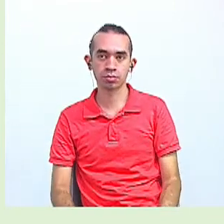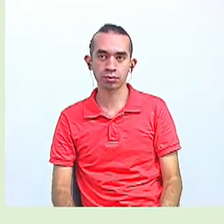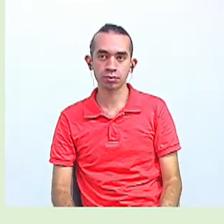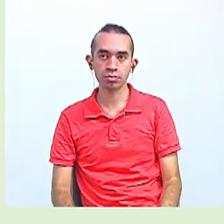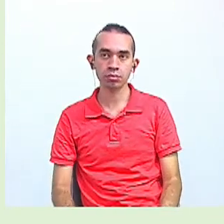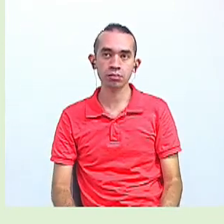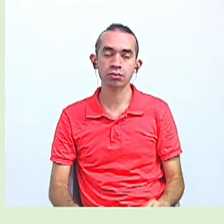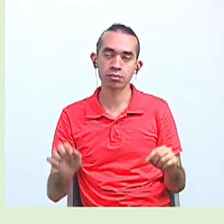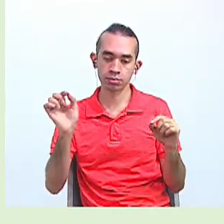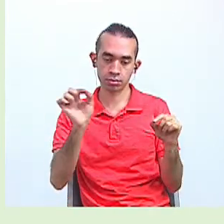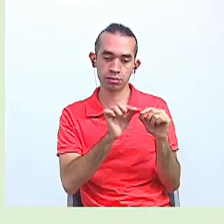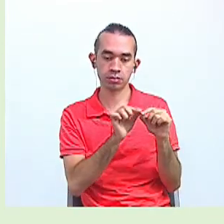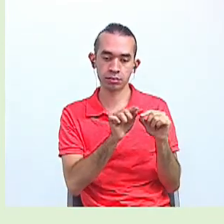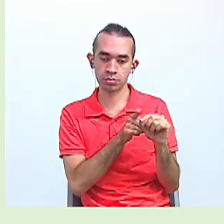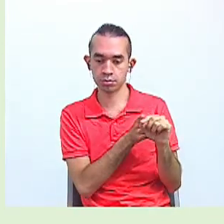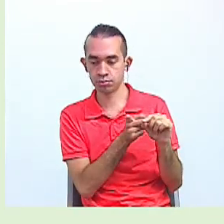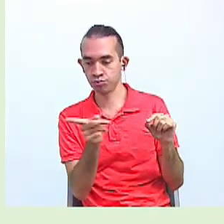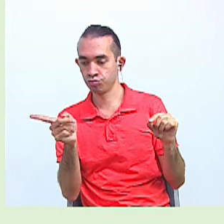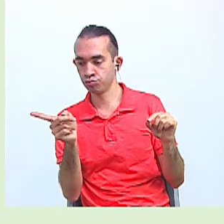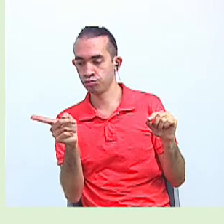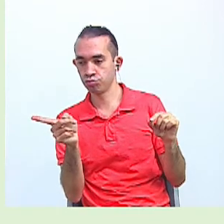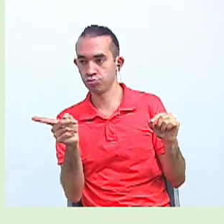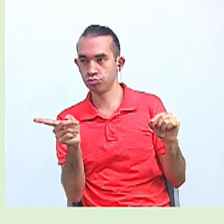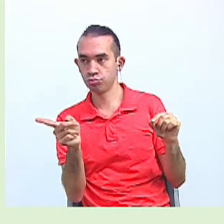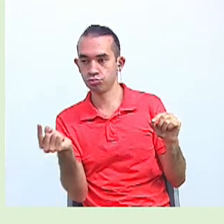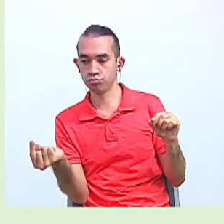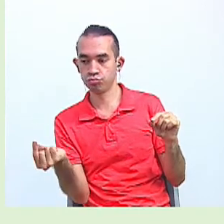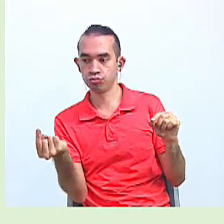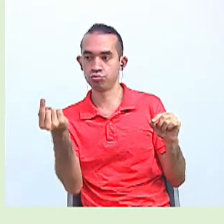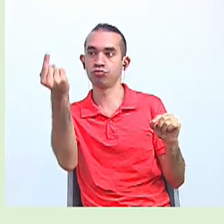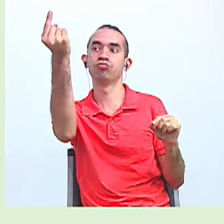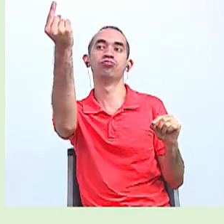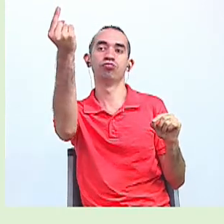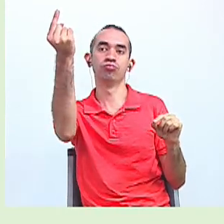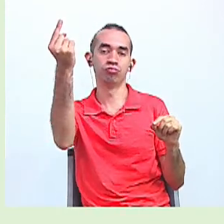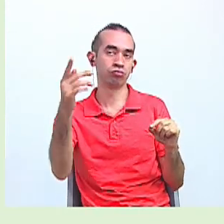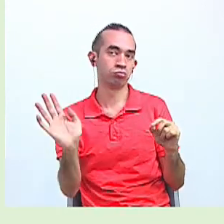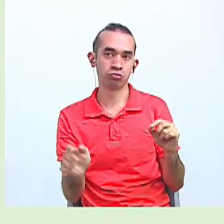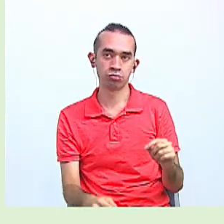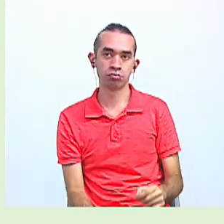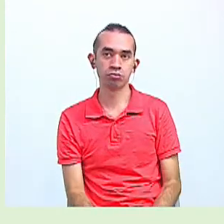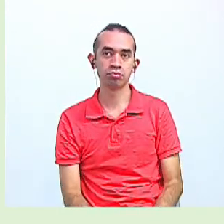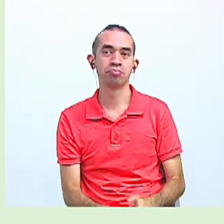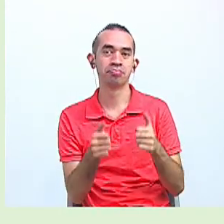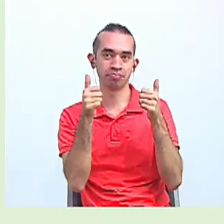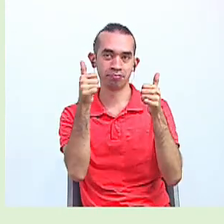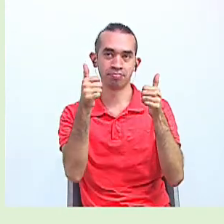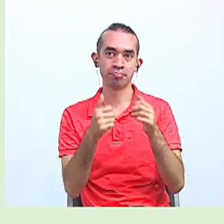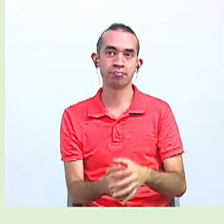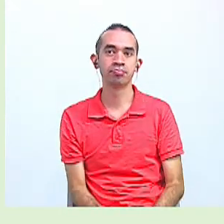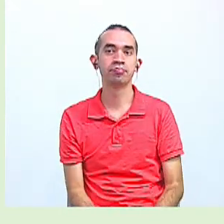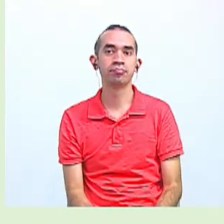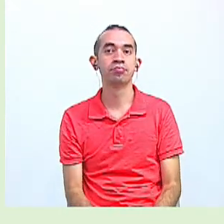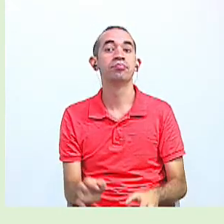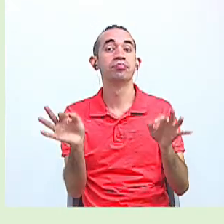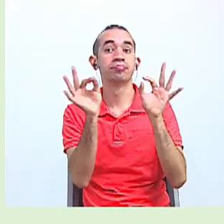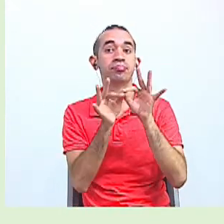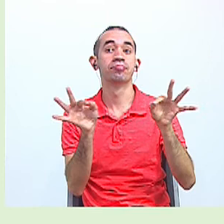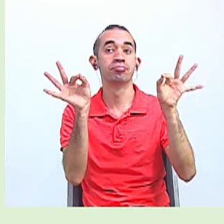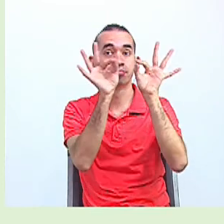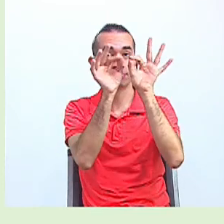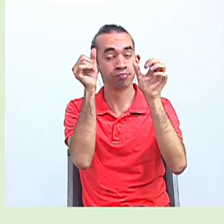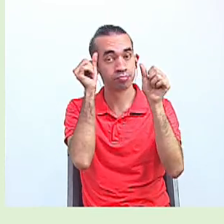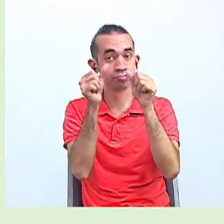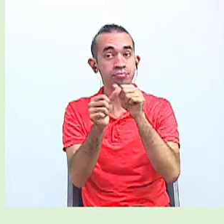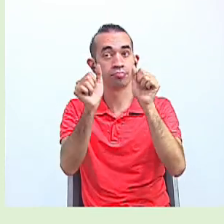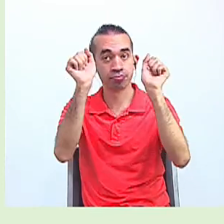ella estaba, en X8, subió 8 unidades en el eje Y positivo. Muy bien. Además, es importante recordar que